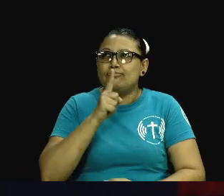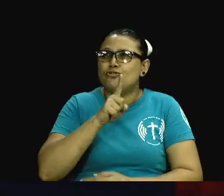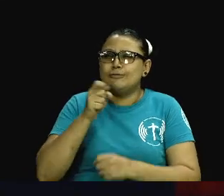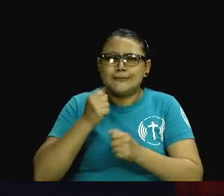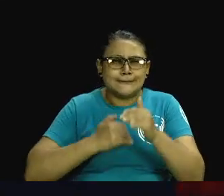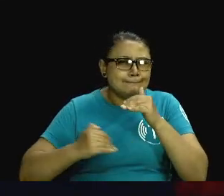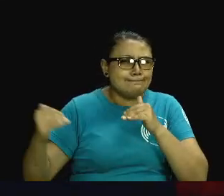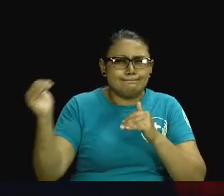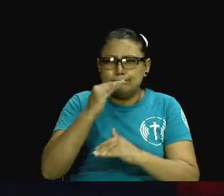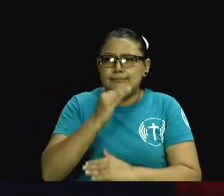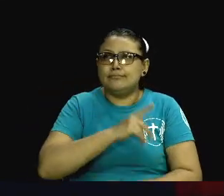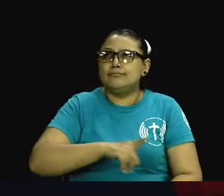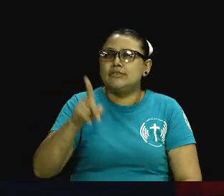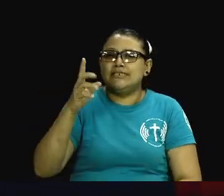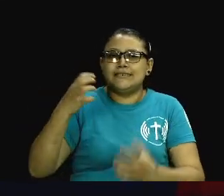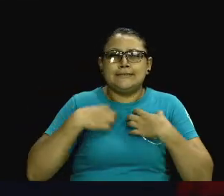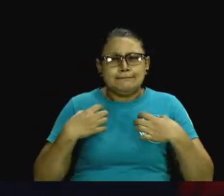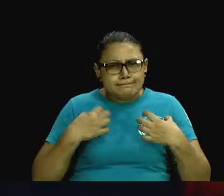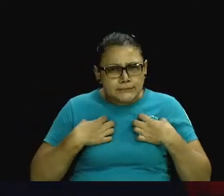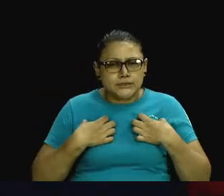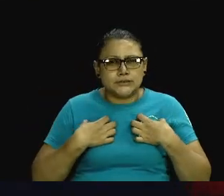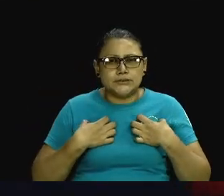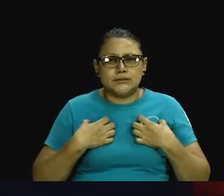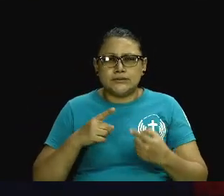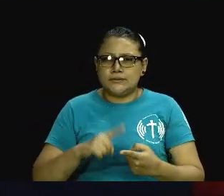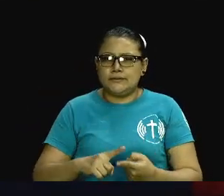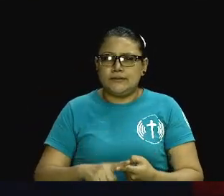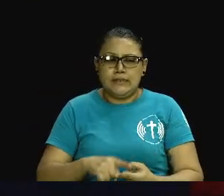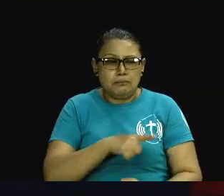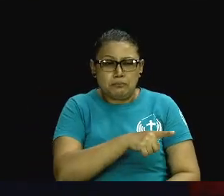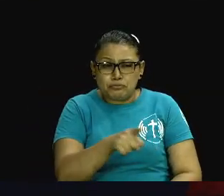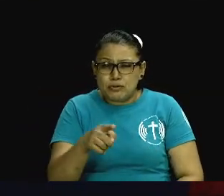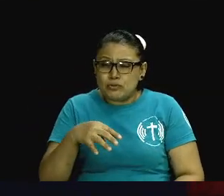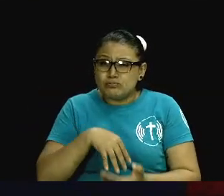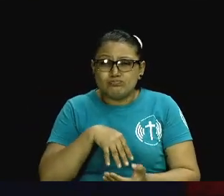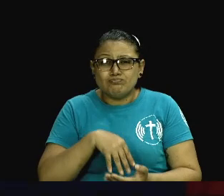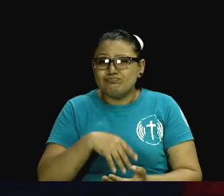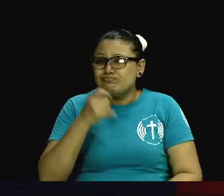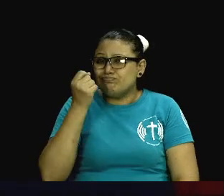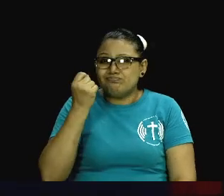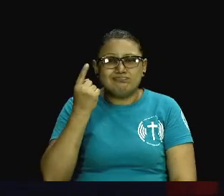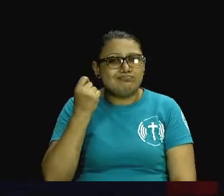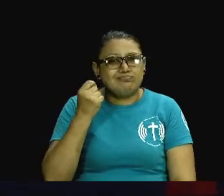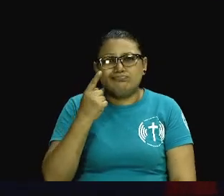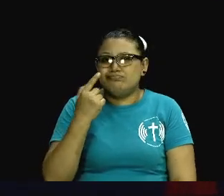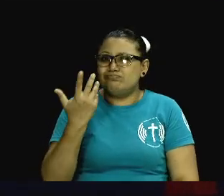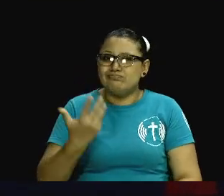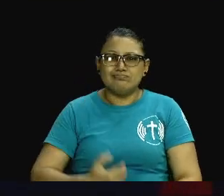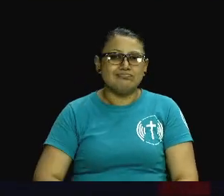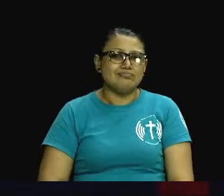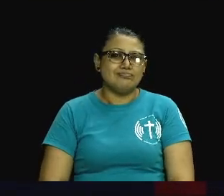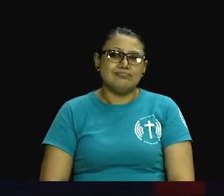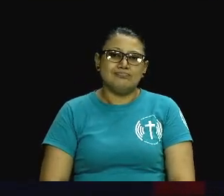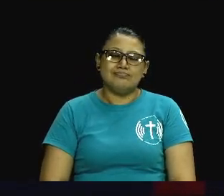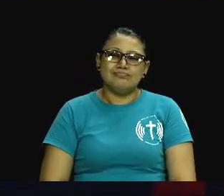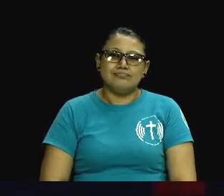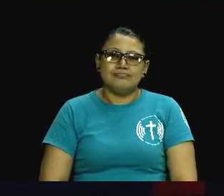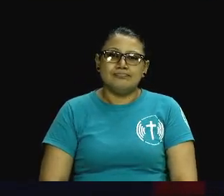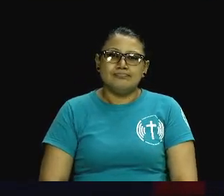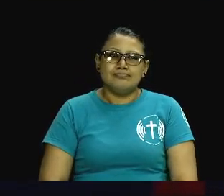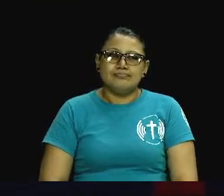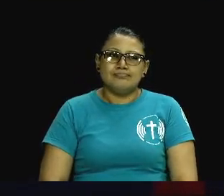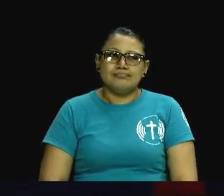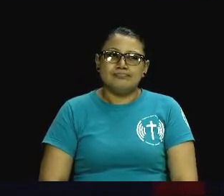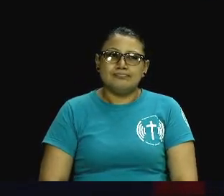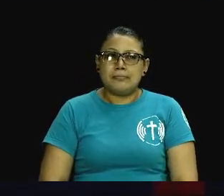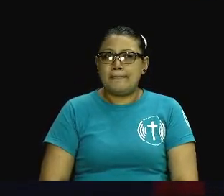dios es vida y este pueblo no entendía por qué estaba en de entero de hielo ante dios es que no